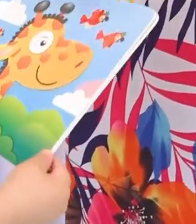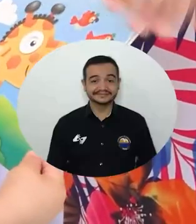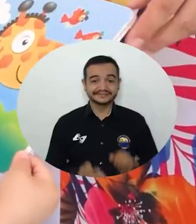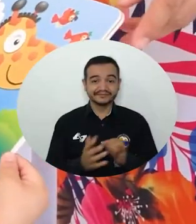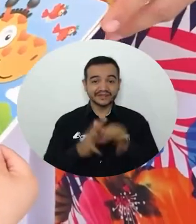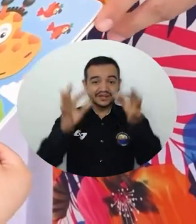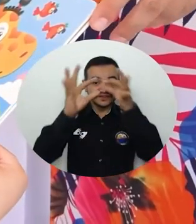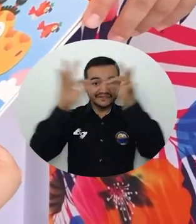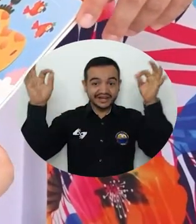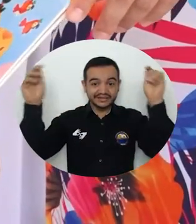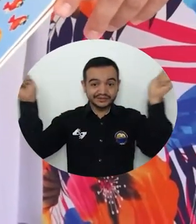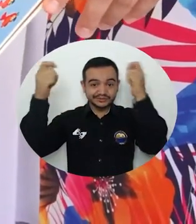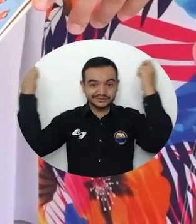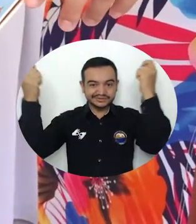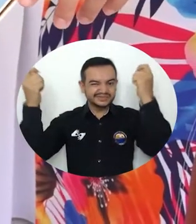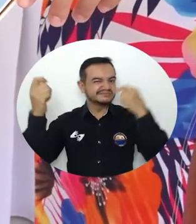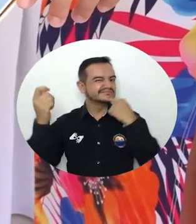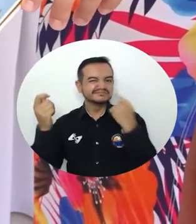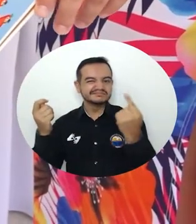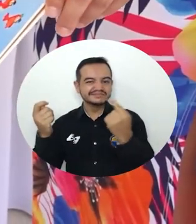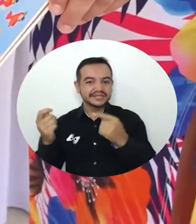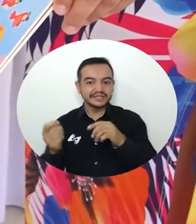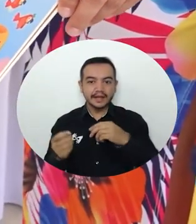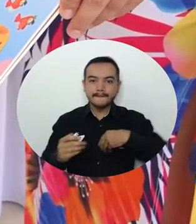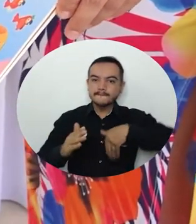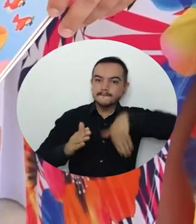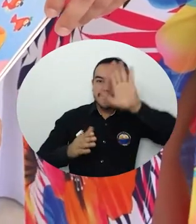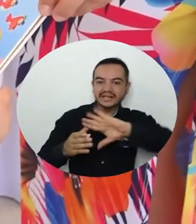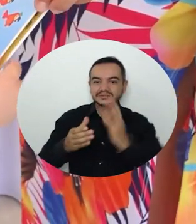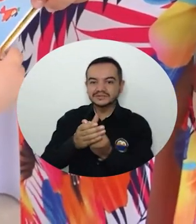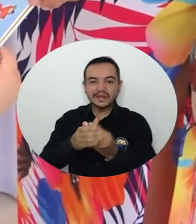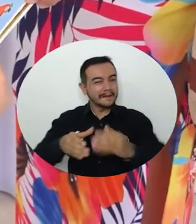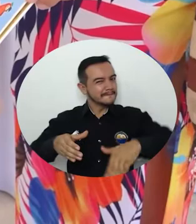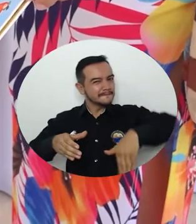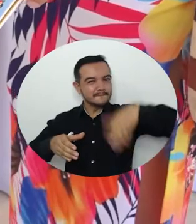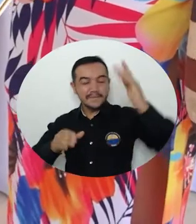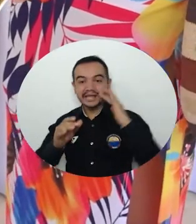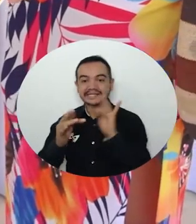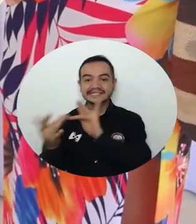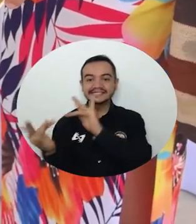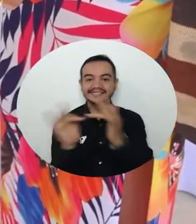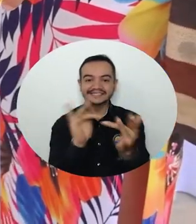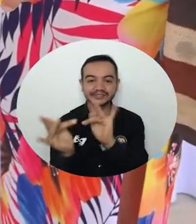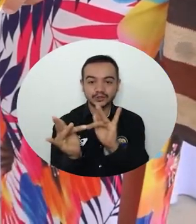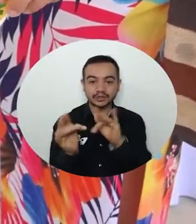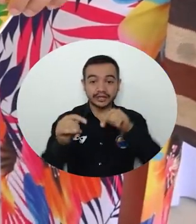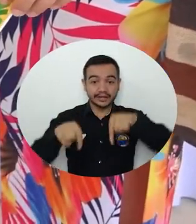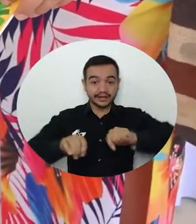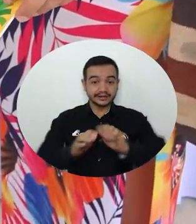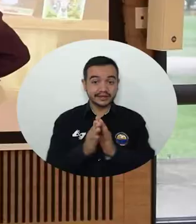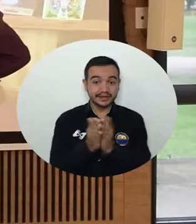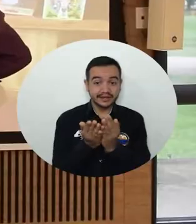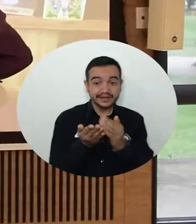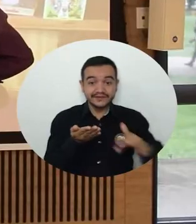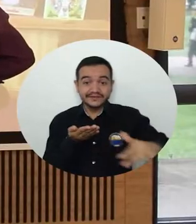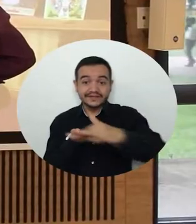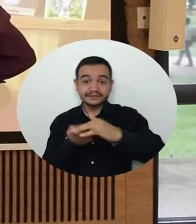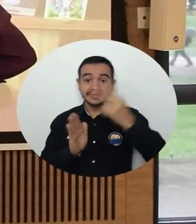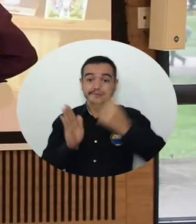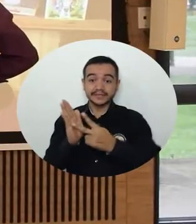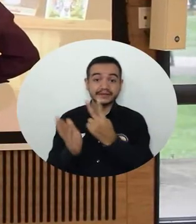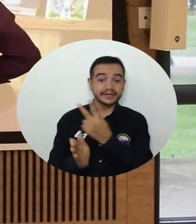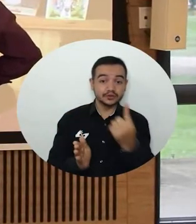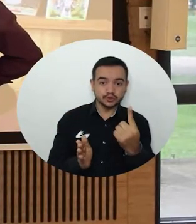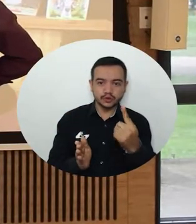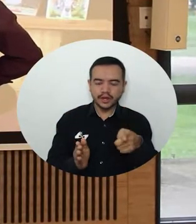Como su eslogan lo indica, aún más incluyentes e interconectados, Filsmar 2021 abrió sus puertas para todos